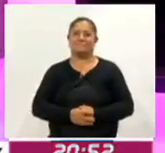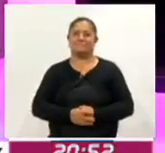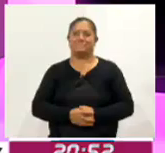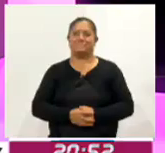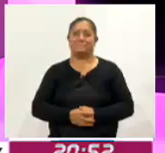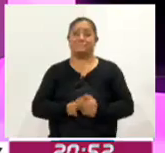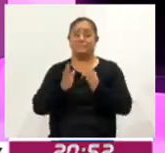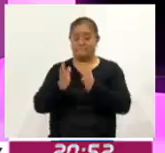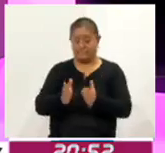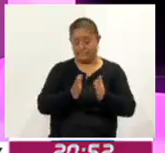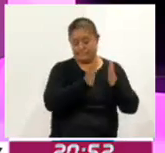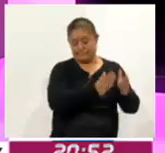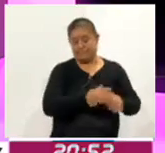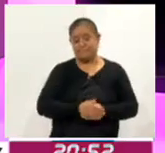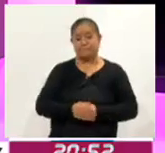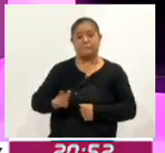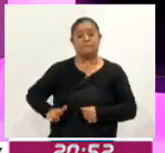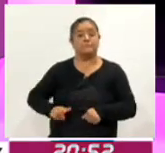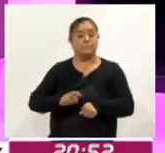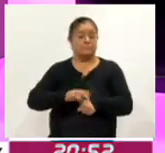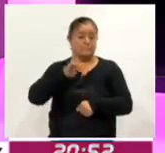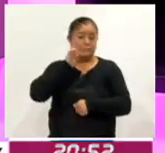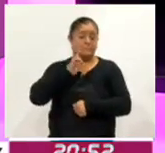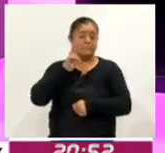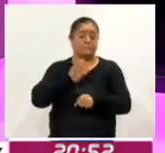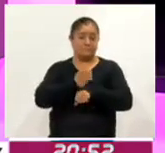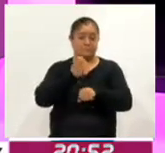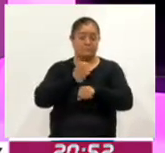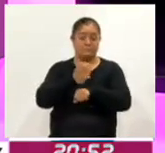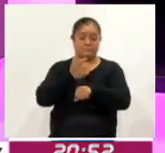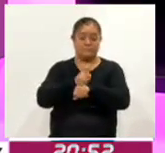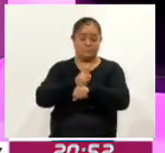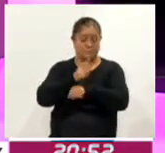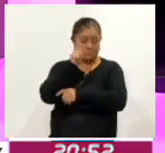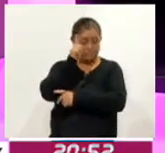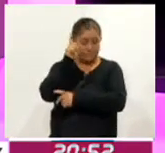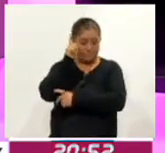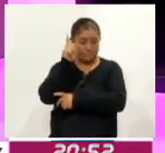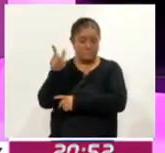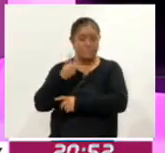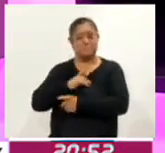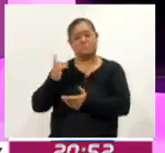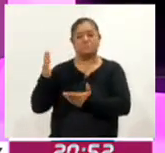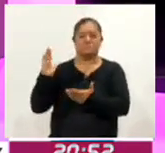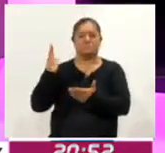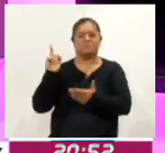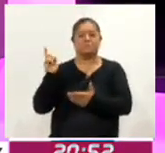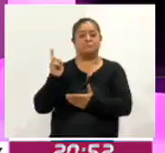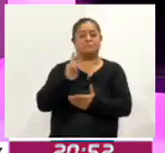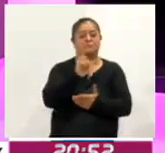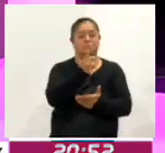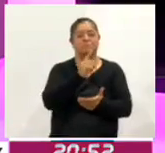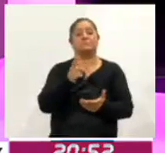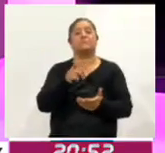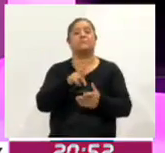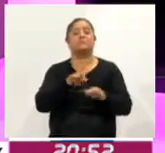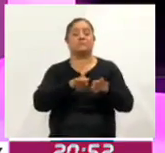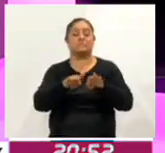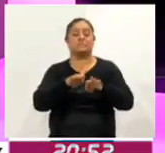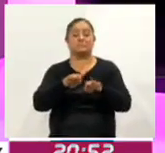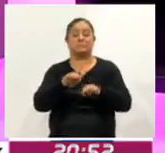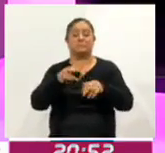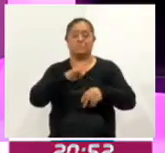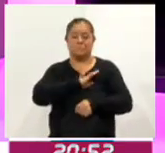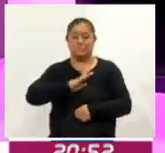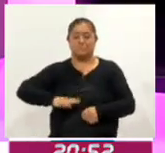En otros temas, la gobernadora del estado, la licenciada Lorena Cuellar Cisneros, en gira de trabajo por el municipio de Huamantla, supervisó